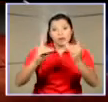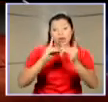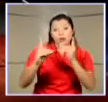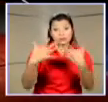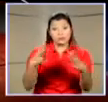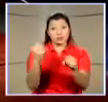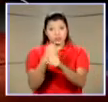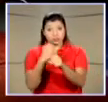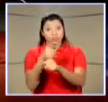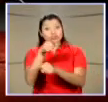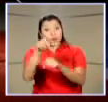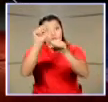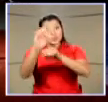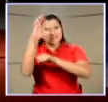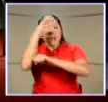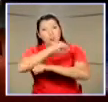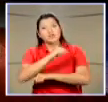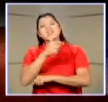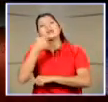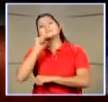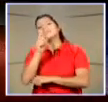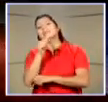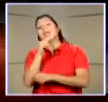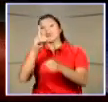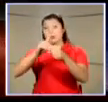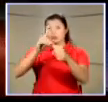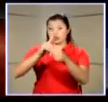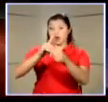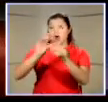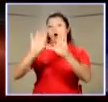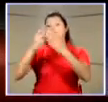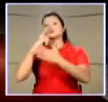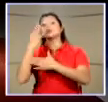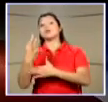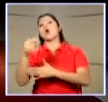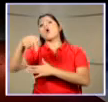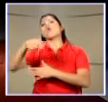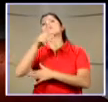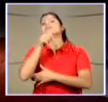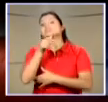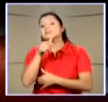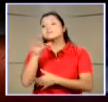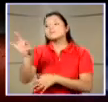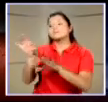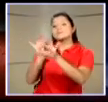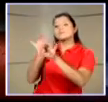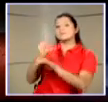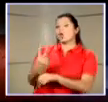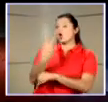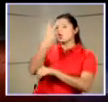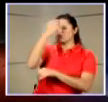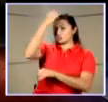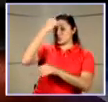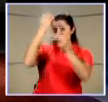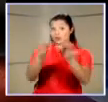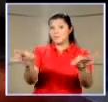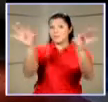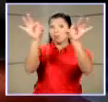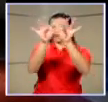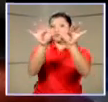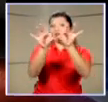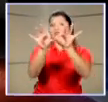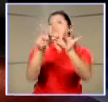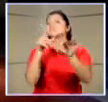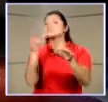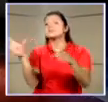realizado, pues pudieron ver a los diputados de la Comisión de Hacendarios. Hoy tenemos a dos visiones importantes de parte de la